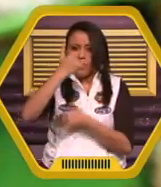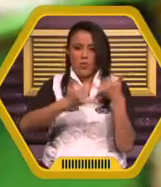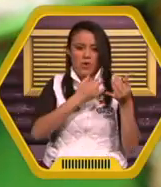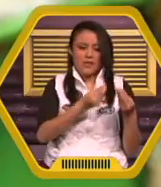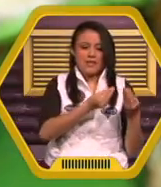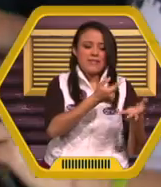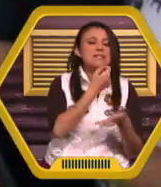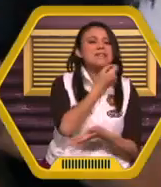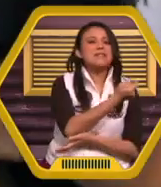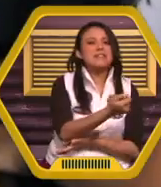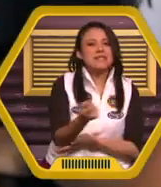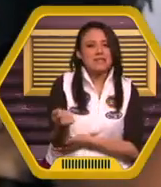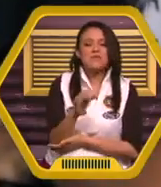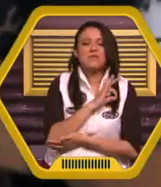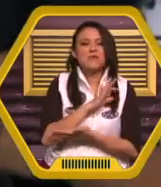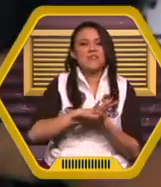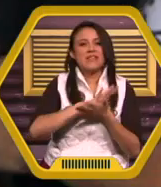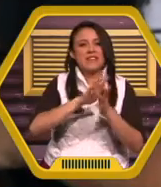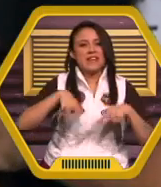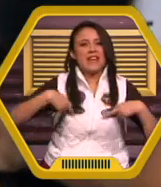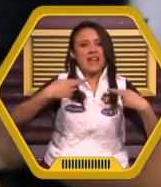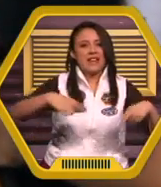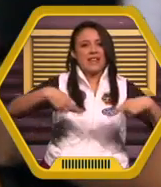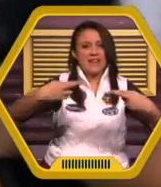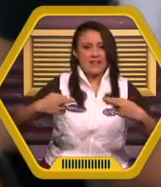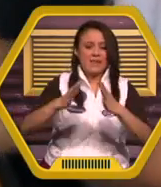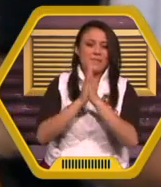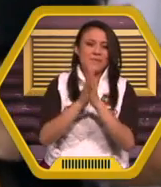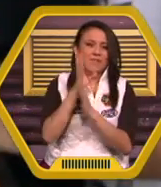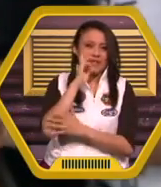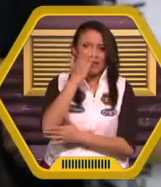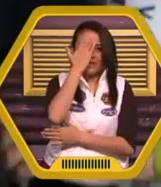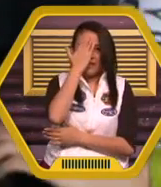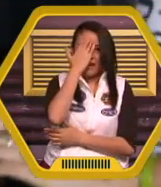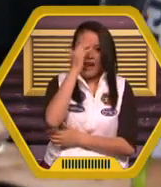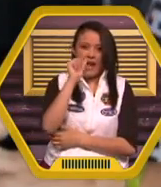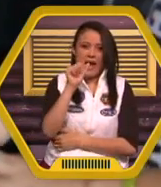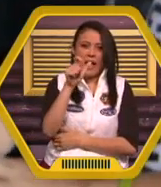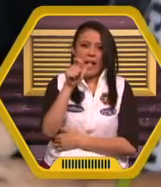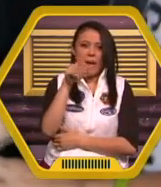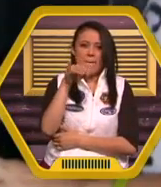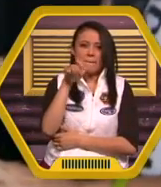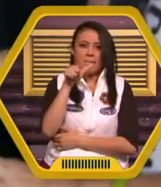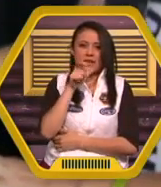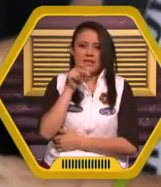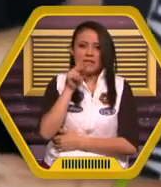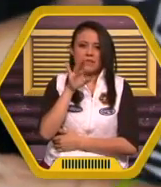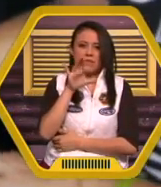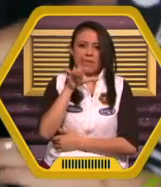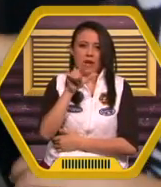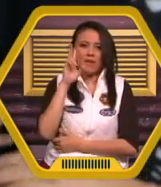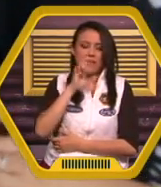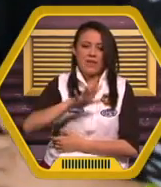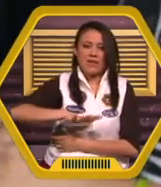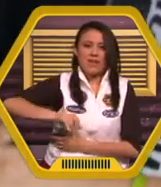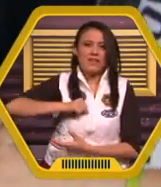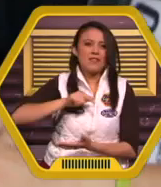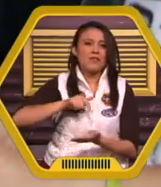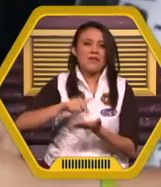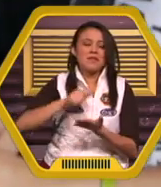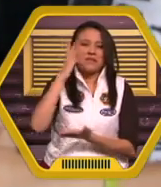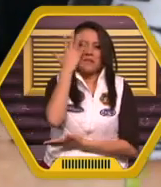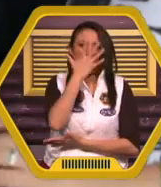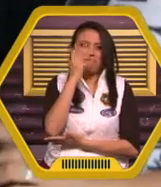juguetes para todos estos niños y que pasen por el stand de Amexplay, donde encontrarán estos planetas que se han hecho